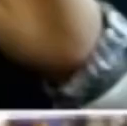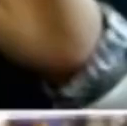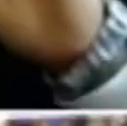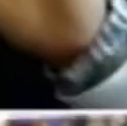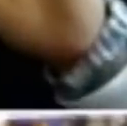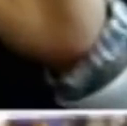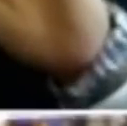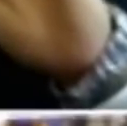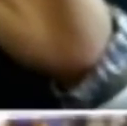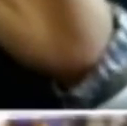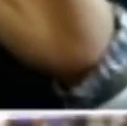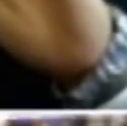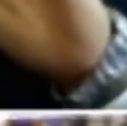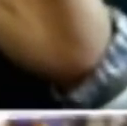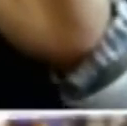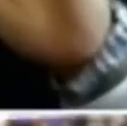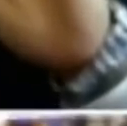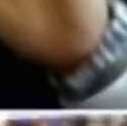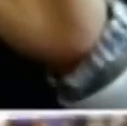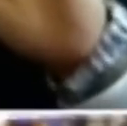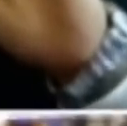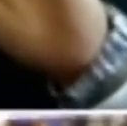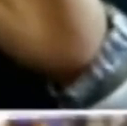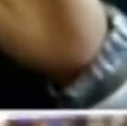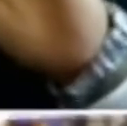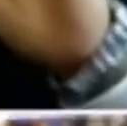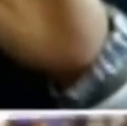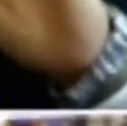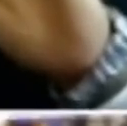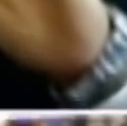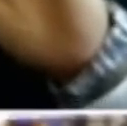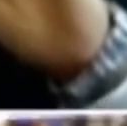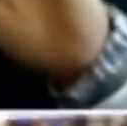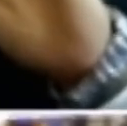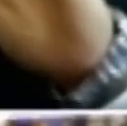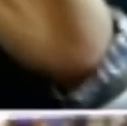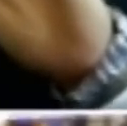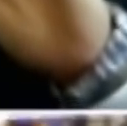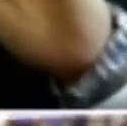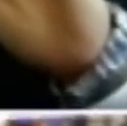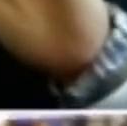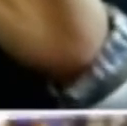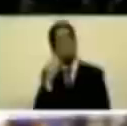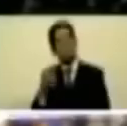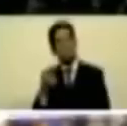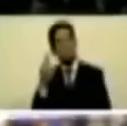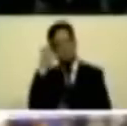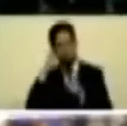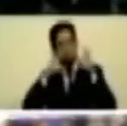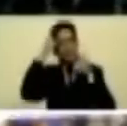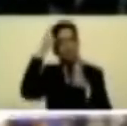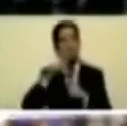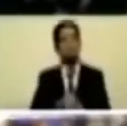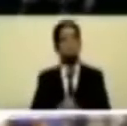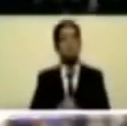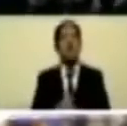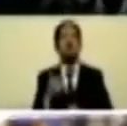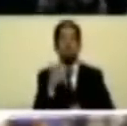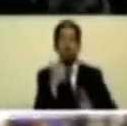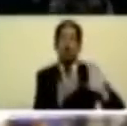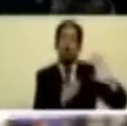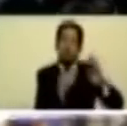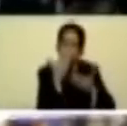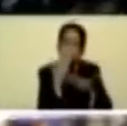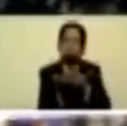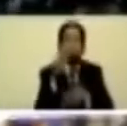tenemos y bajo también del narcorrégimen de Maduro. Viene a completar ese cerco, Jefferson,